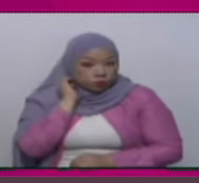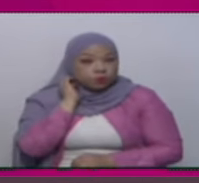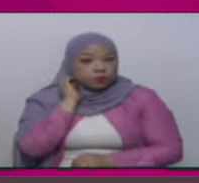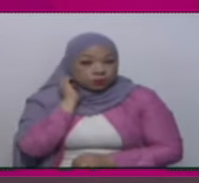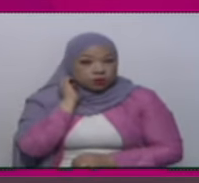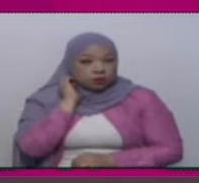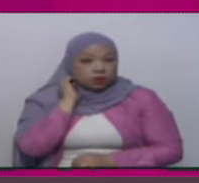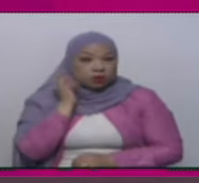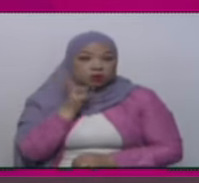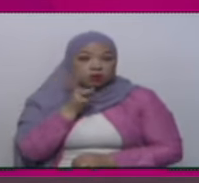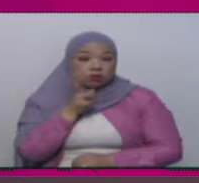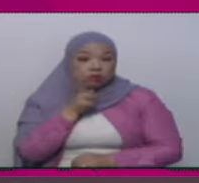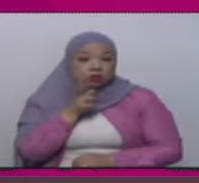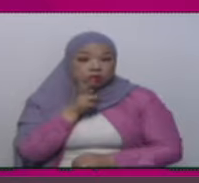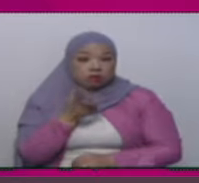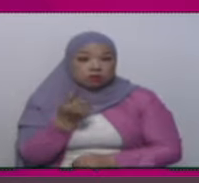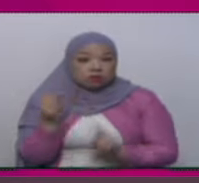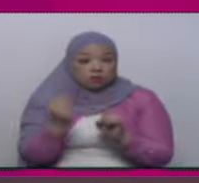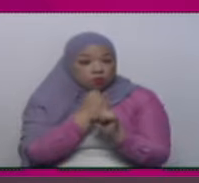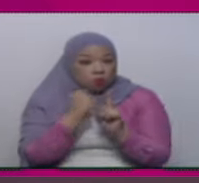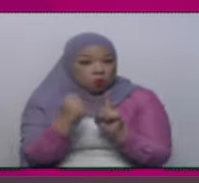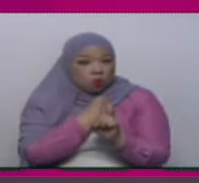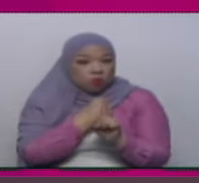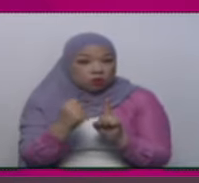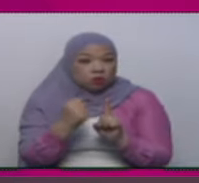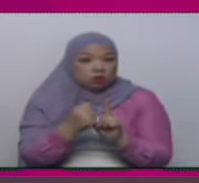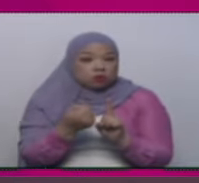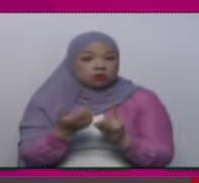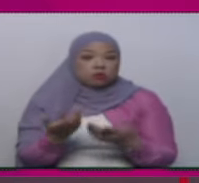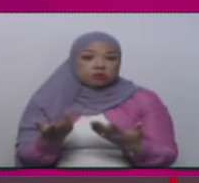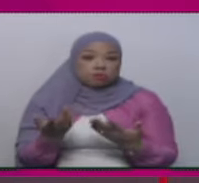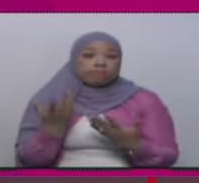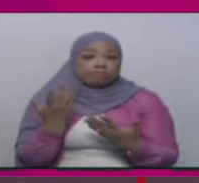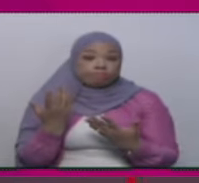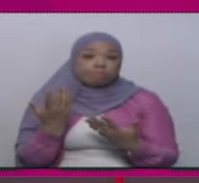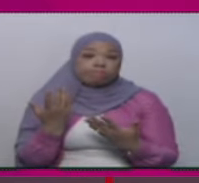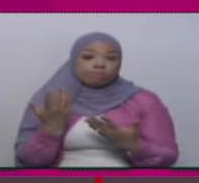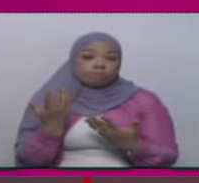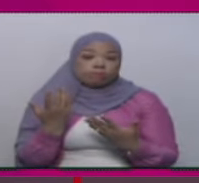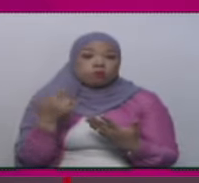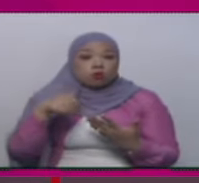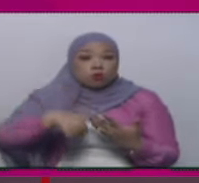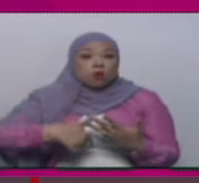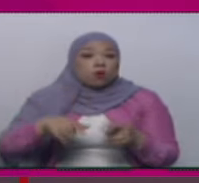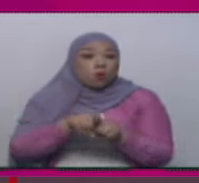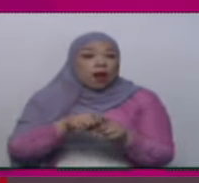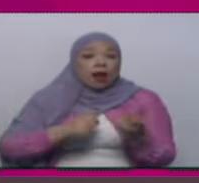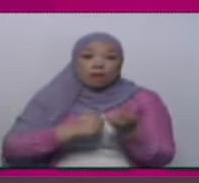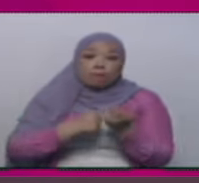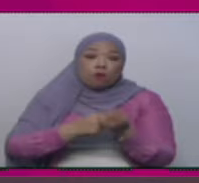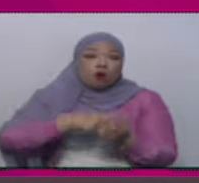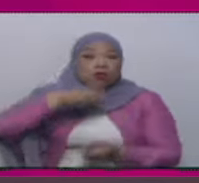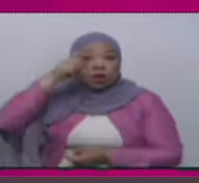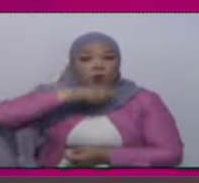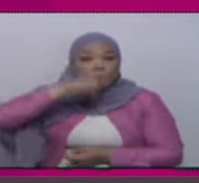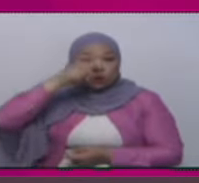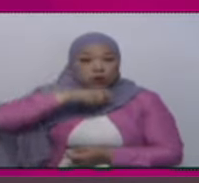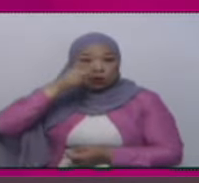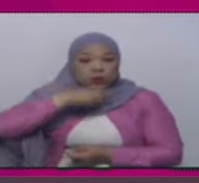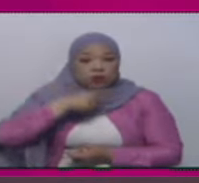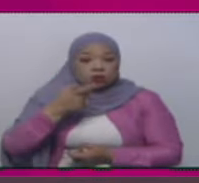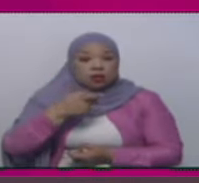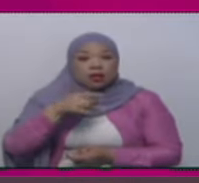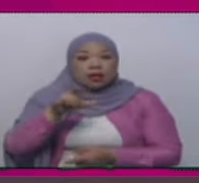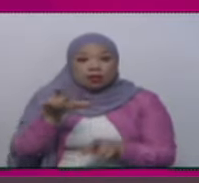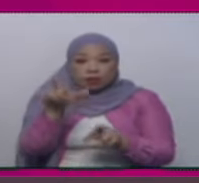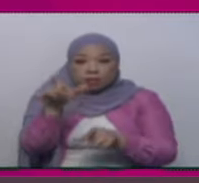muy criminal, muy violenta, la María Fascista Machado, está el sionismo. Detrás de Capriles